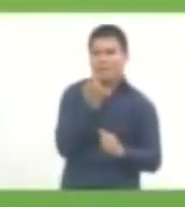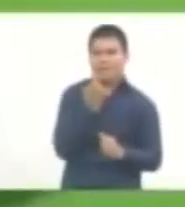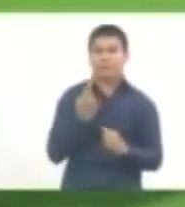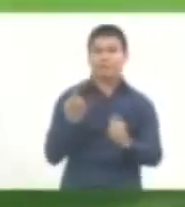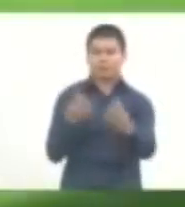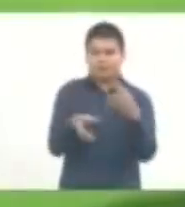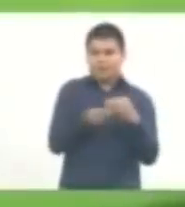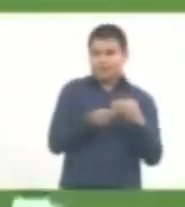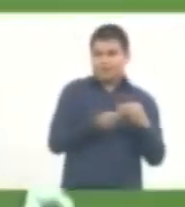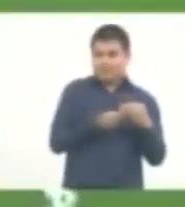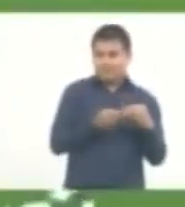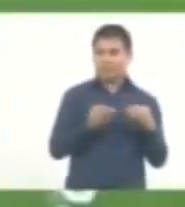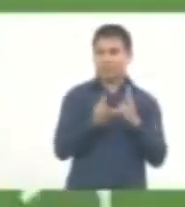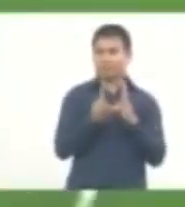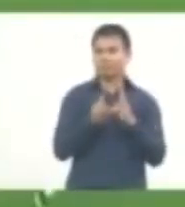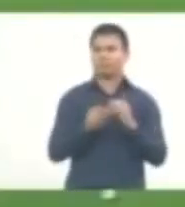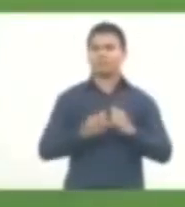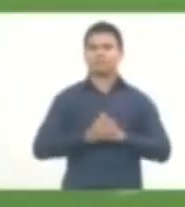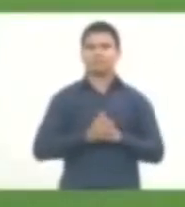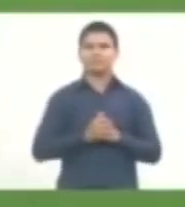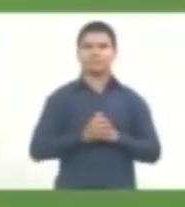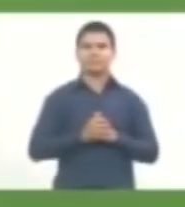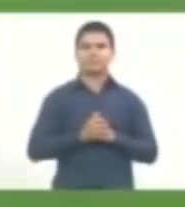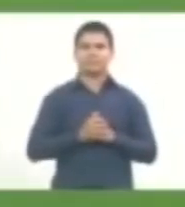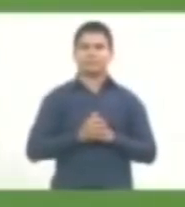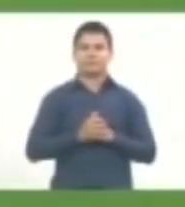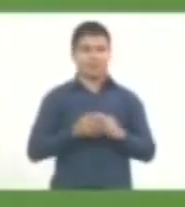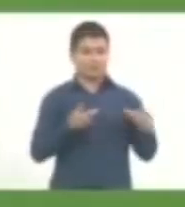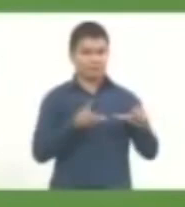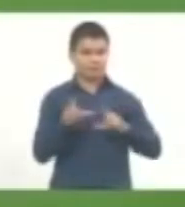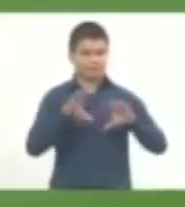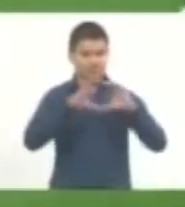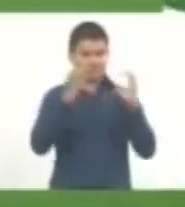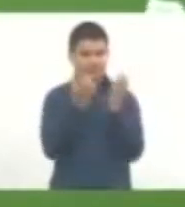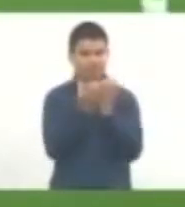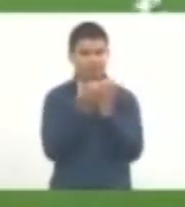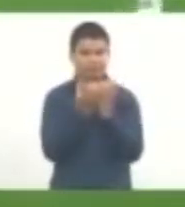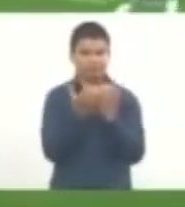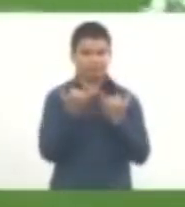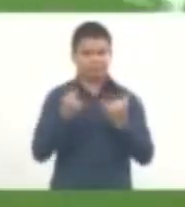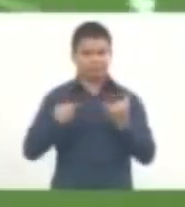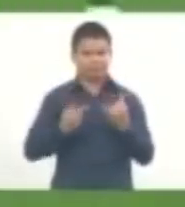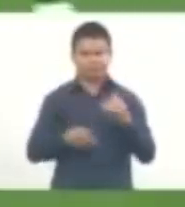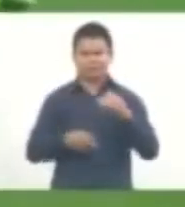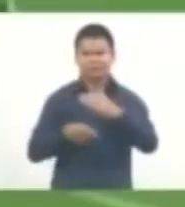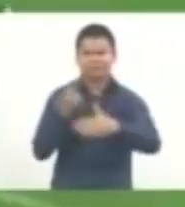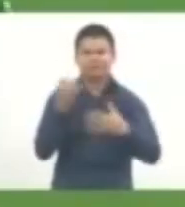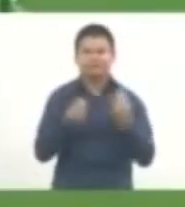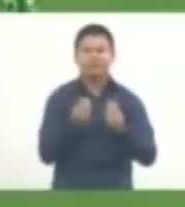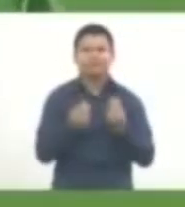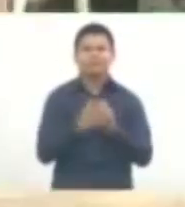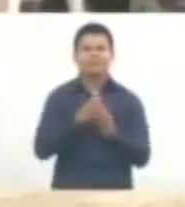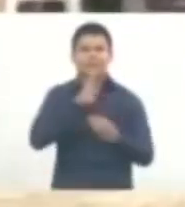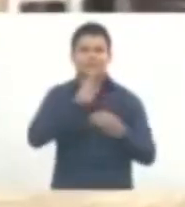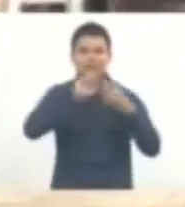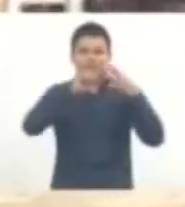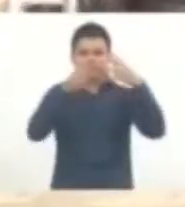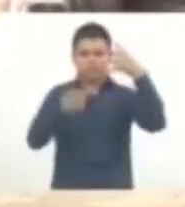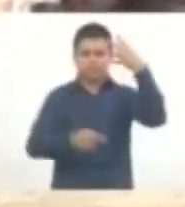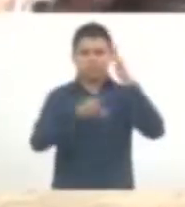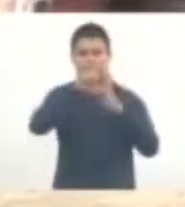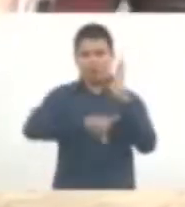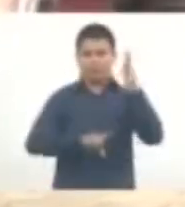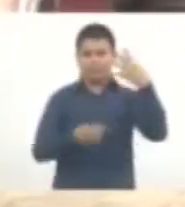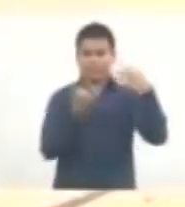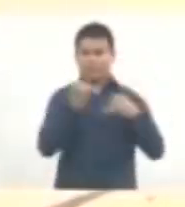Y ya todo está listo para que ruede la pelota en el Metropolitano. Esta vez la Selección Colombia enfrentará a la última de la tabla, Bolivia. Y al parecer